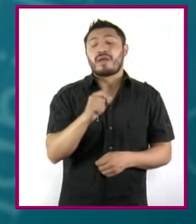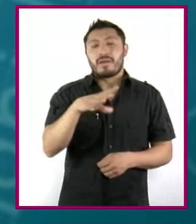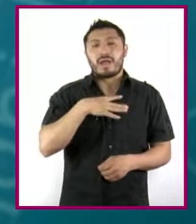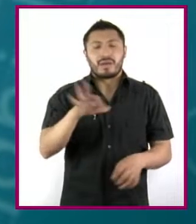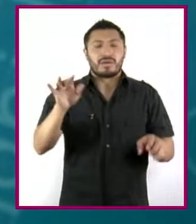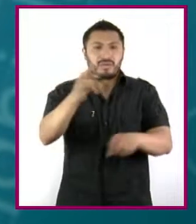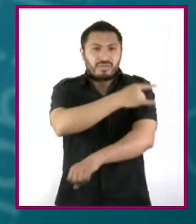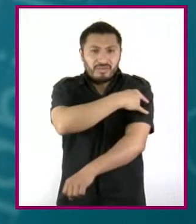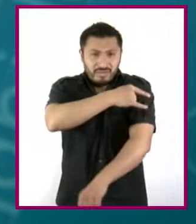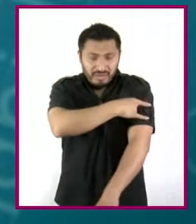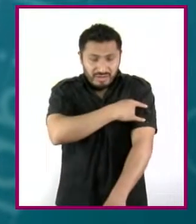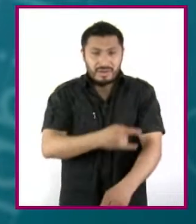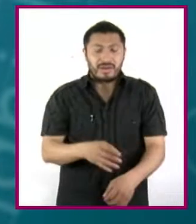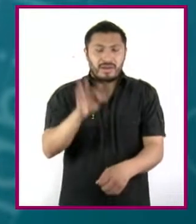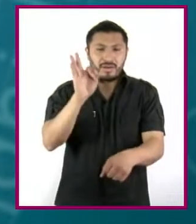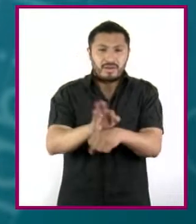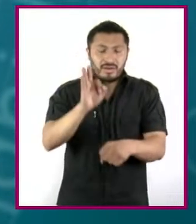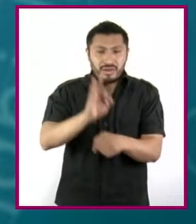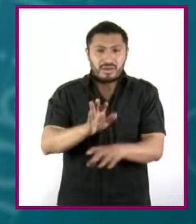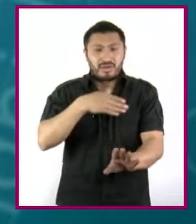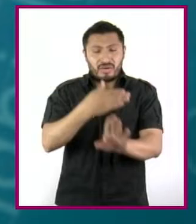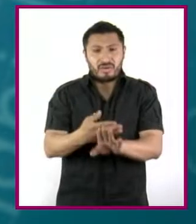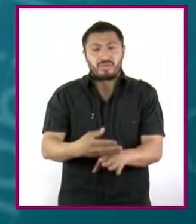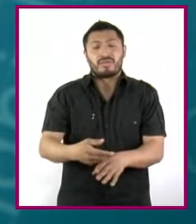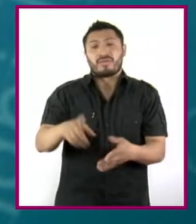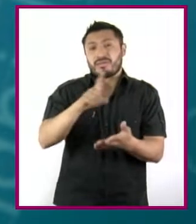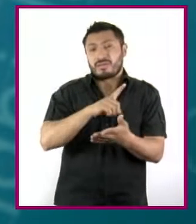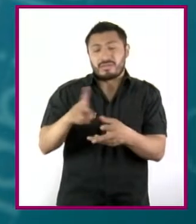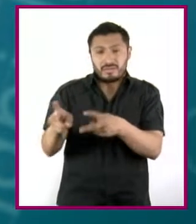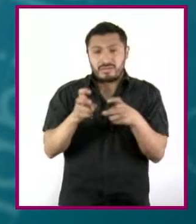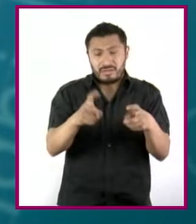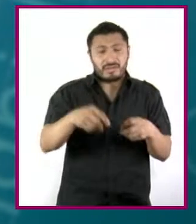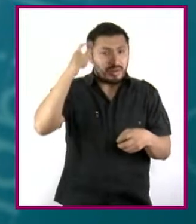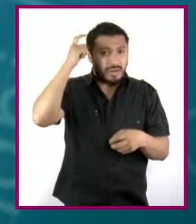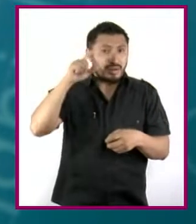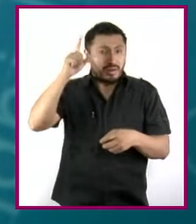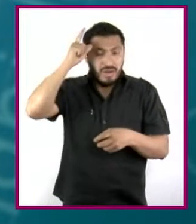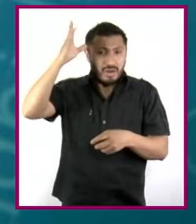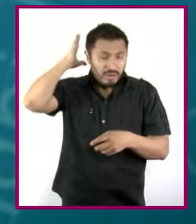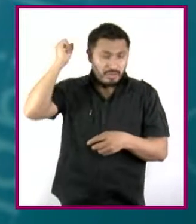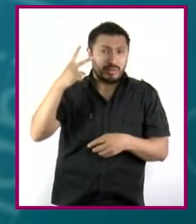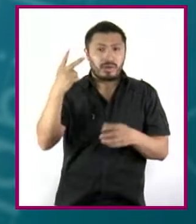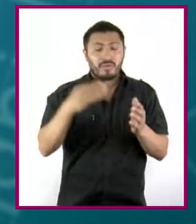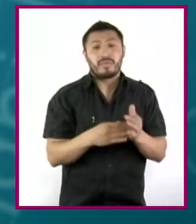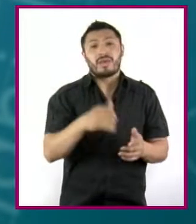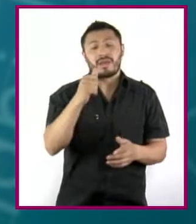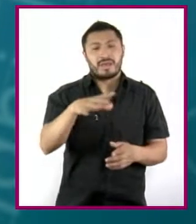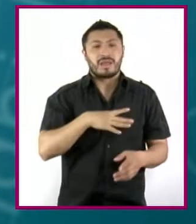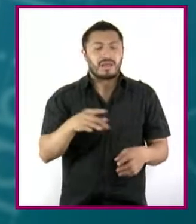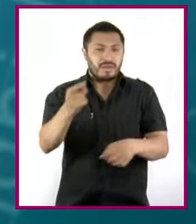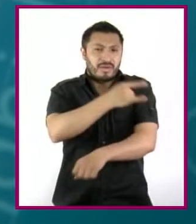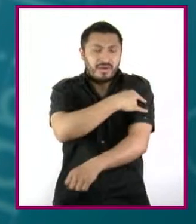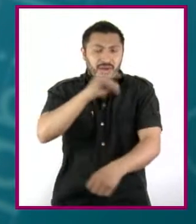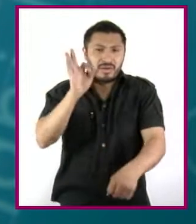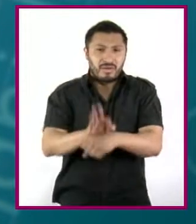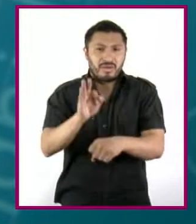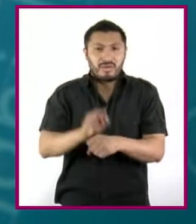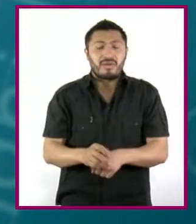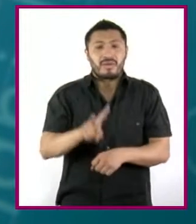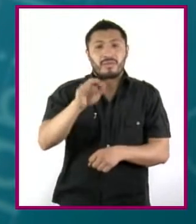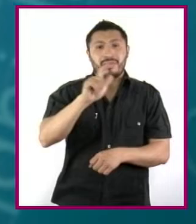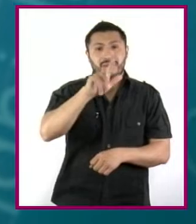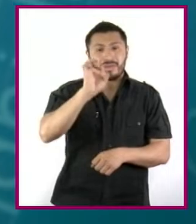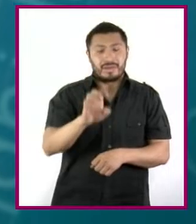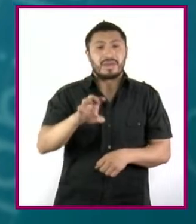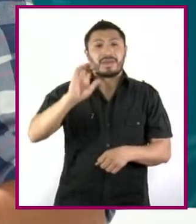brigadas de ajustamiento contra la delincuencia en Morelos. Luego, en 2006, surgieron brigadas de autodefensa en el Valle de Chalco y Chimalhuacán